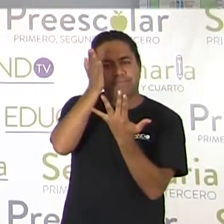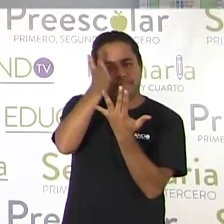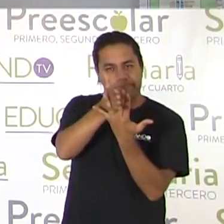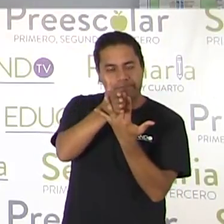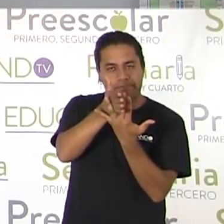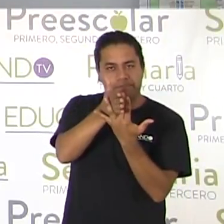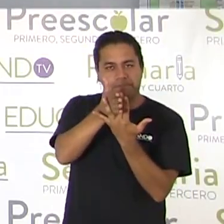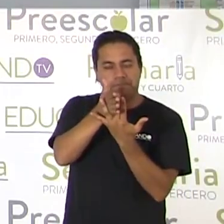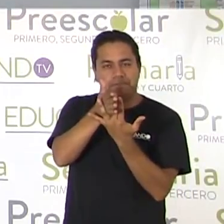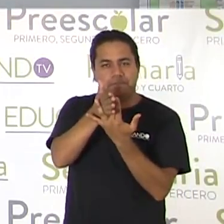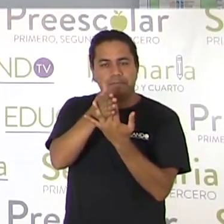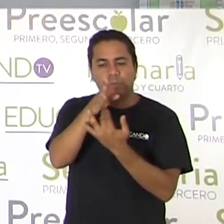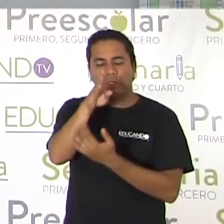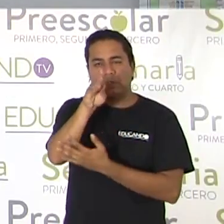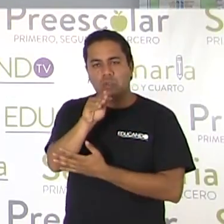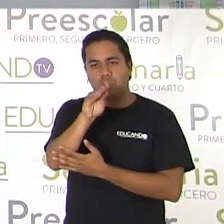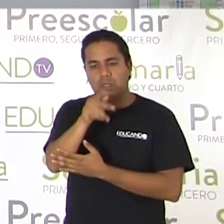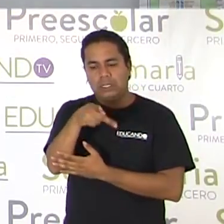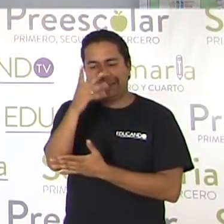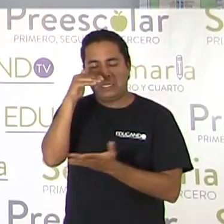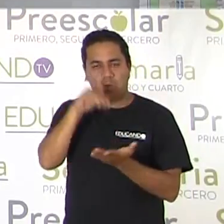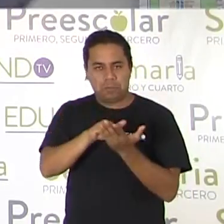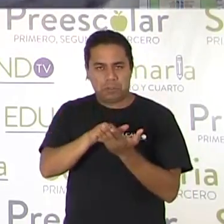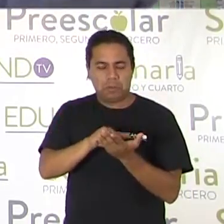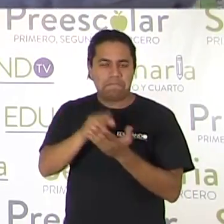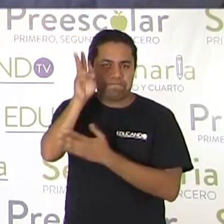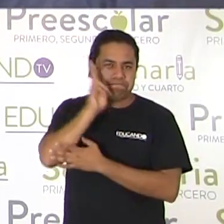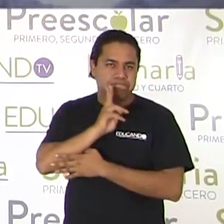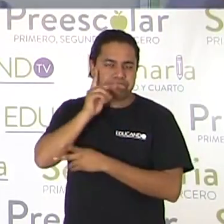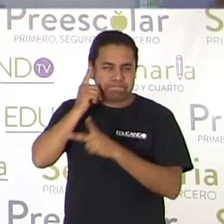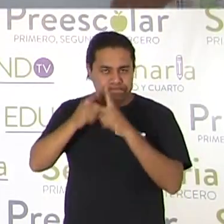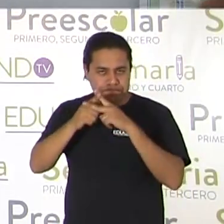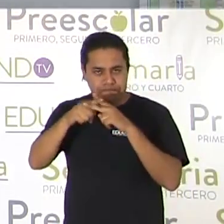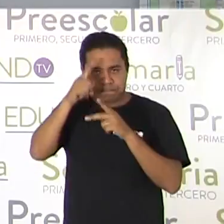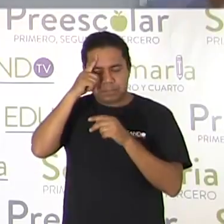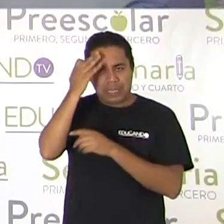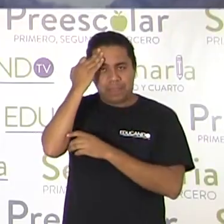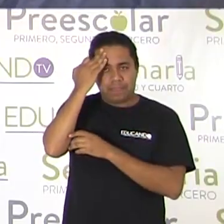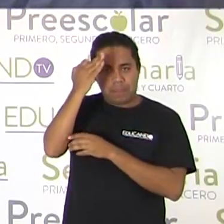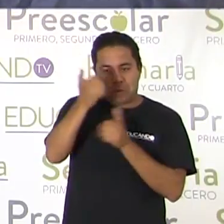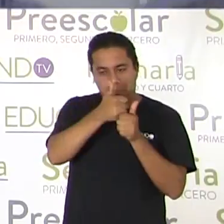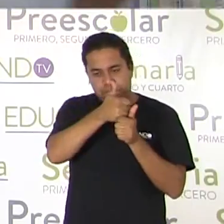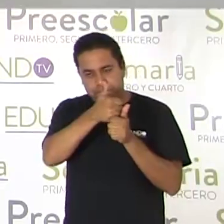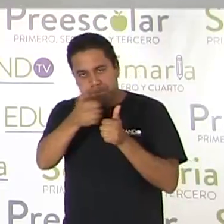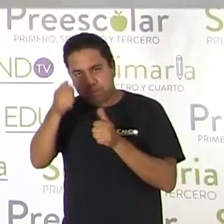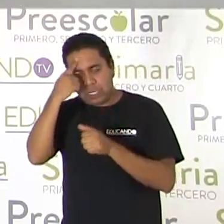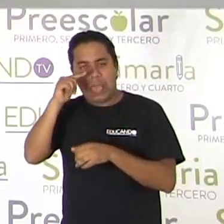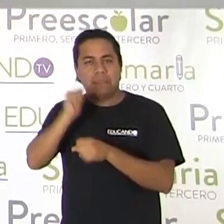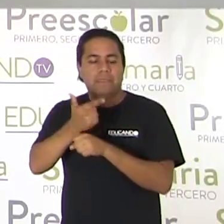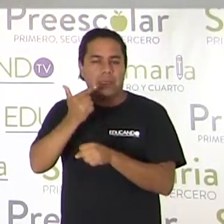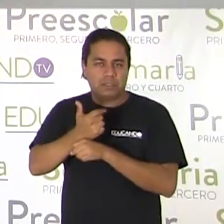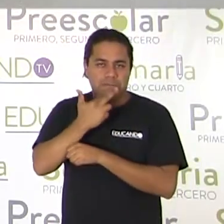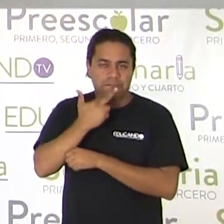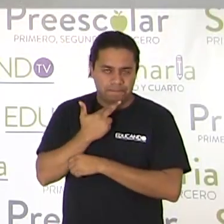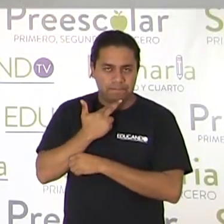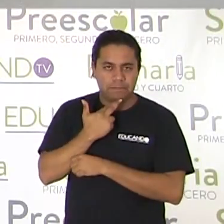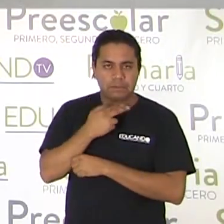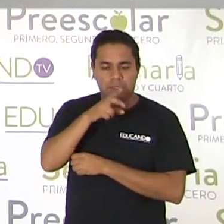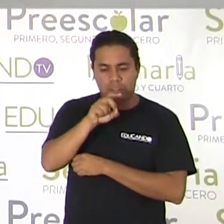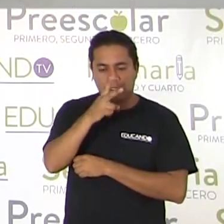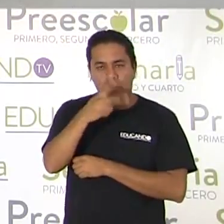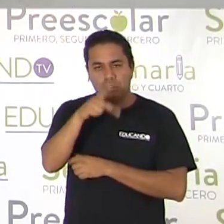entre 90 kilómetros. Vamos a calcular el recorrido el tiempo que nos hacemos en taxi. Sería 32 kilómetros y